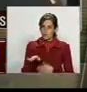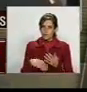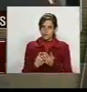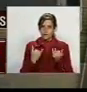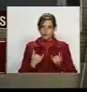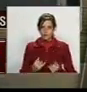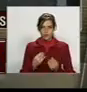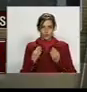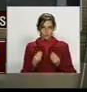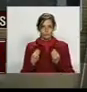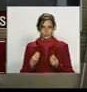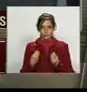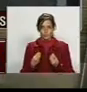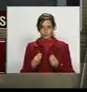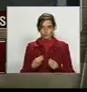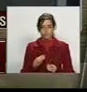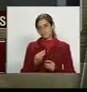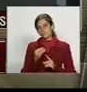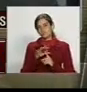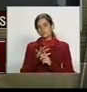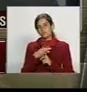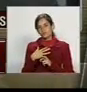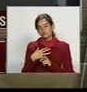de cómo han ido sucediendo